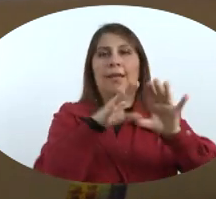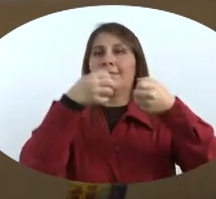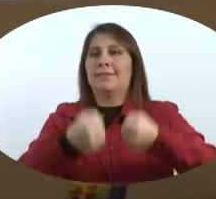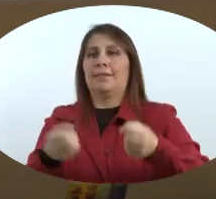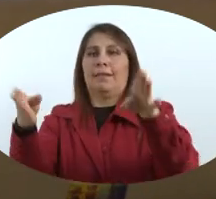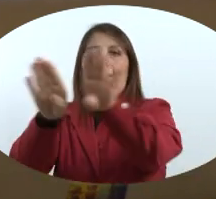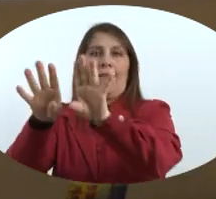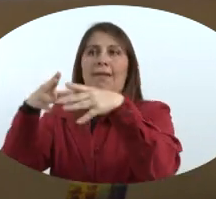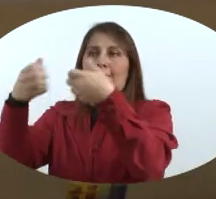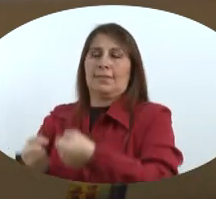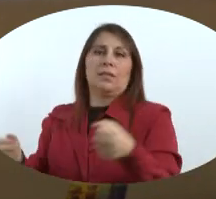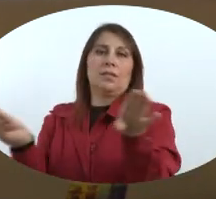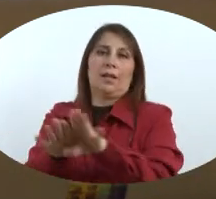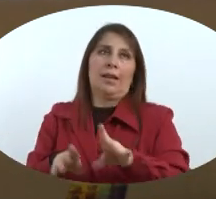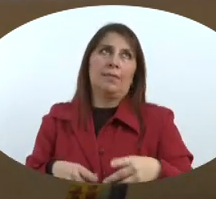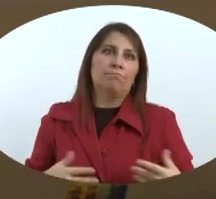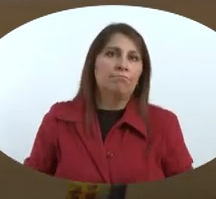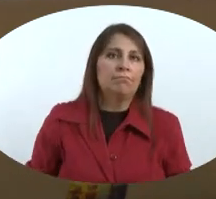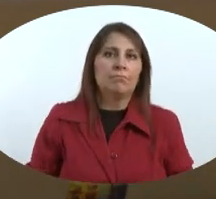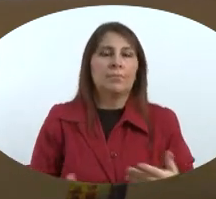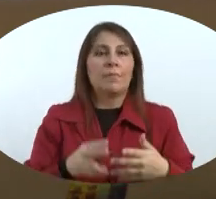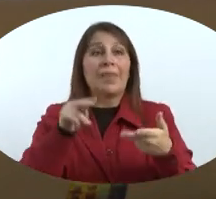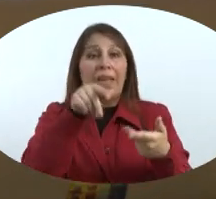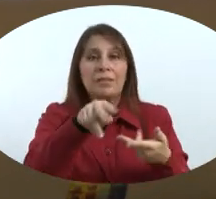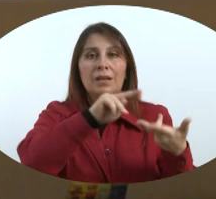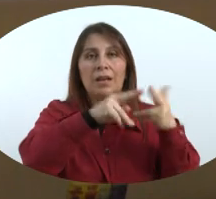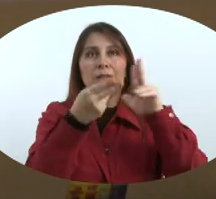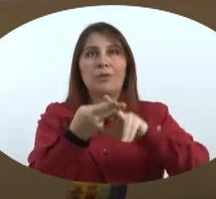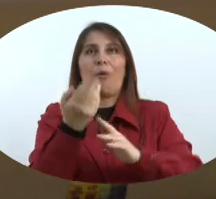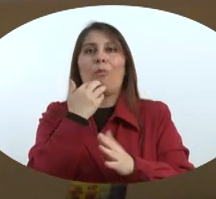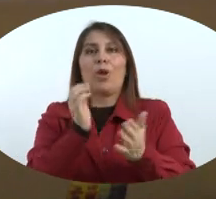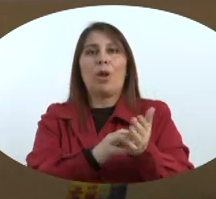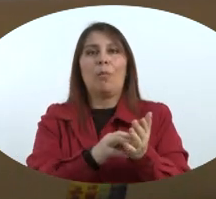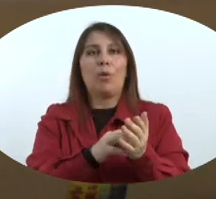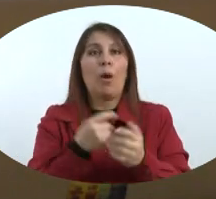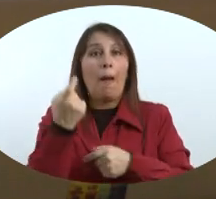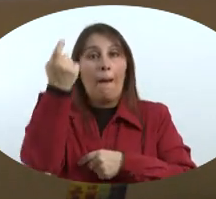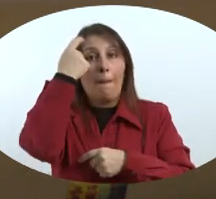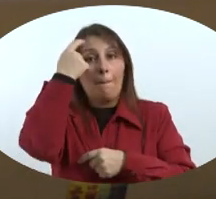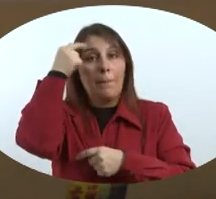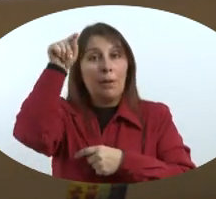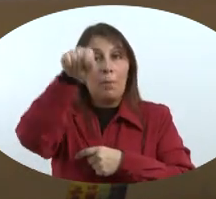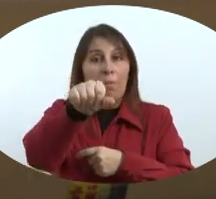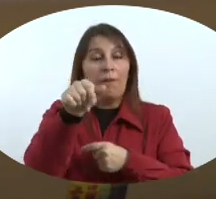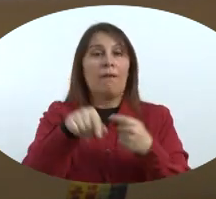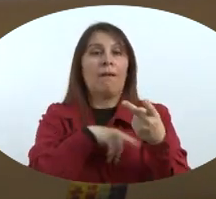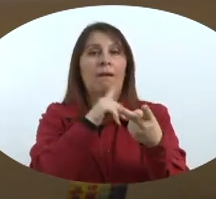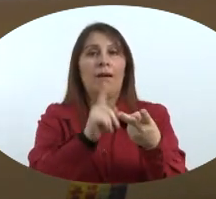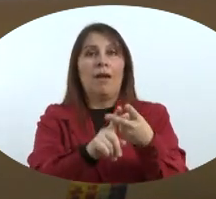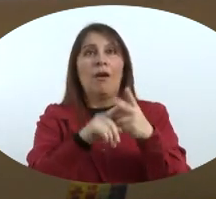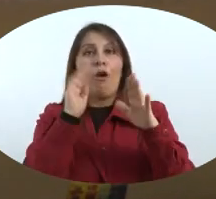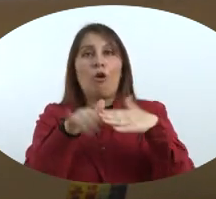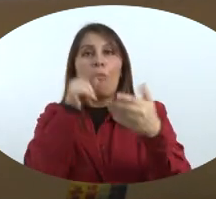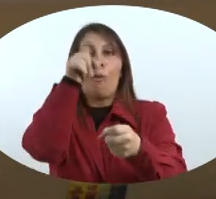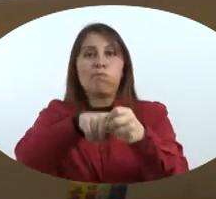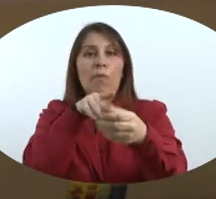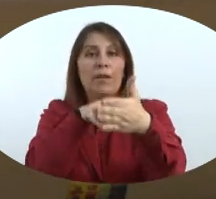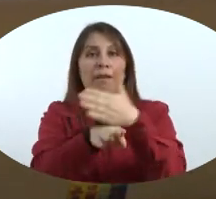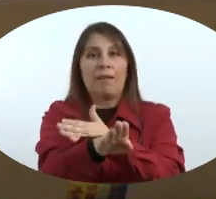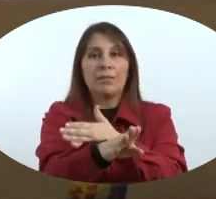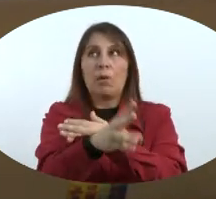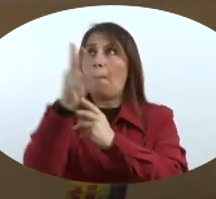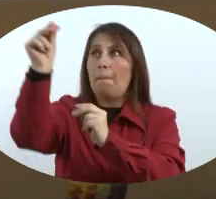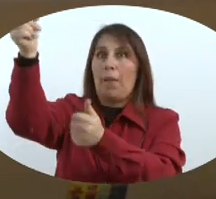obviamente con políticas como serpi lo paga como la financiación contingente al ingreso que lo que han hecho es